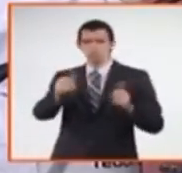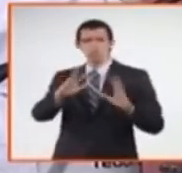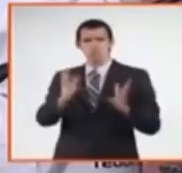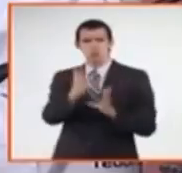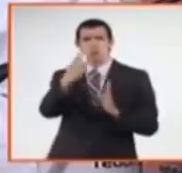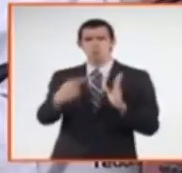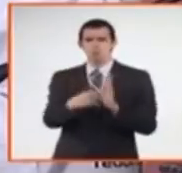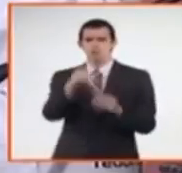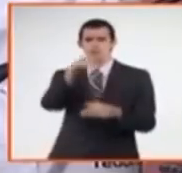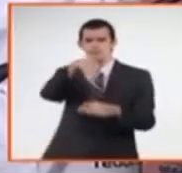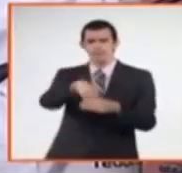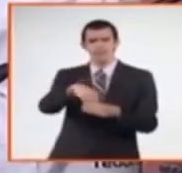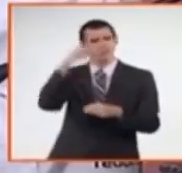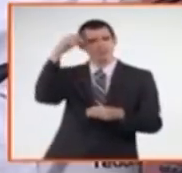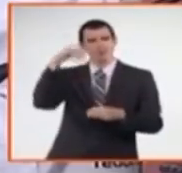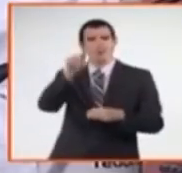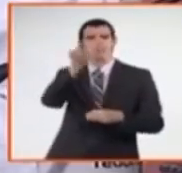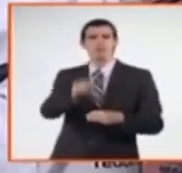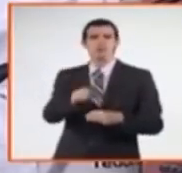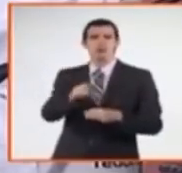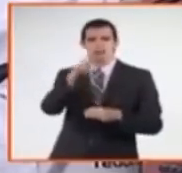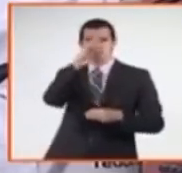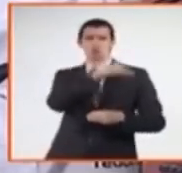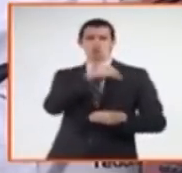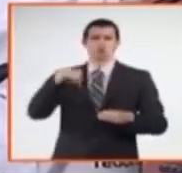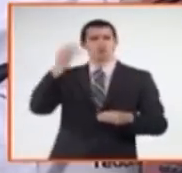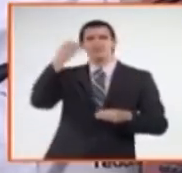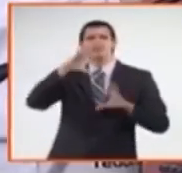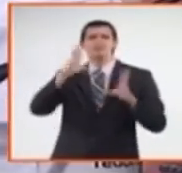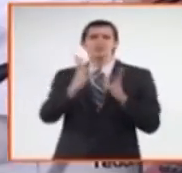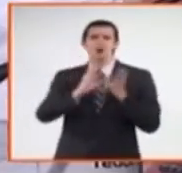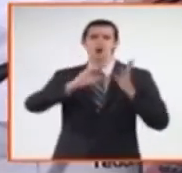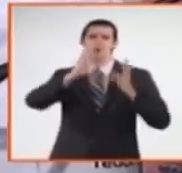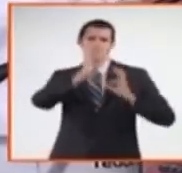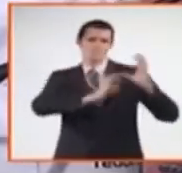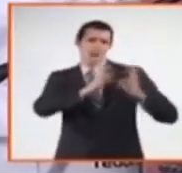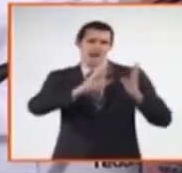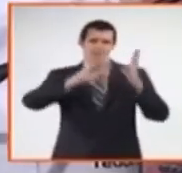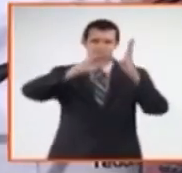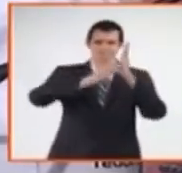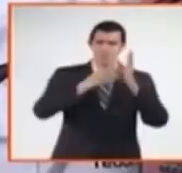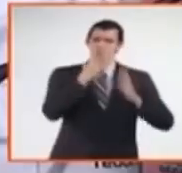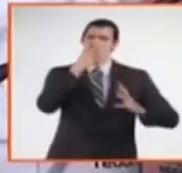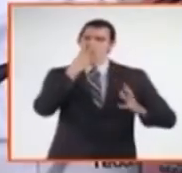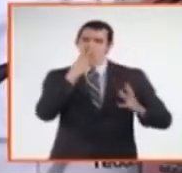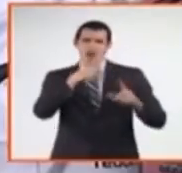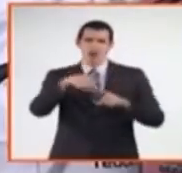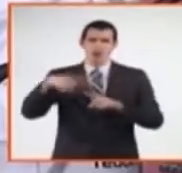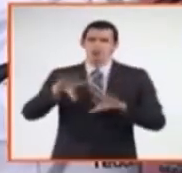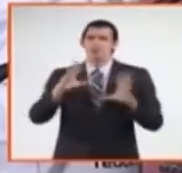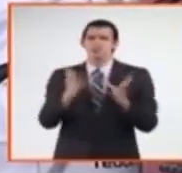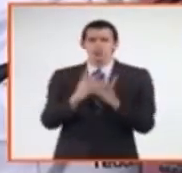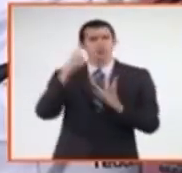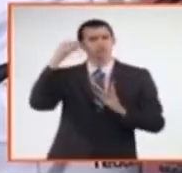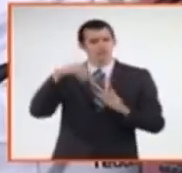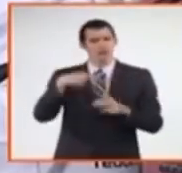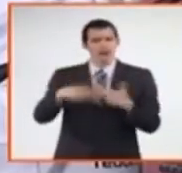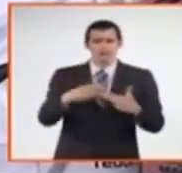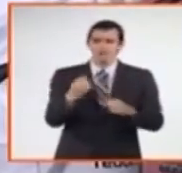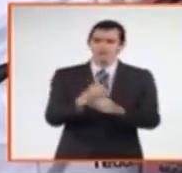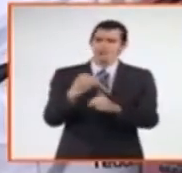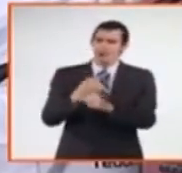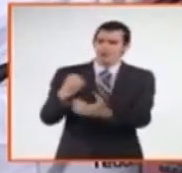lleva a cabo una intensa labor realmente para lograr todas las dos fiestas que necesitamos para completar en